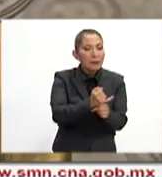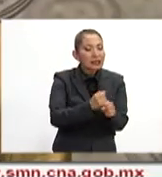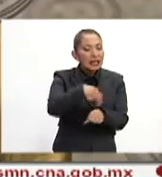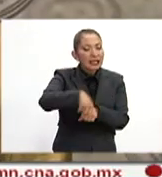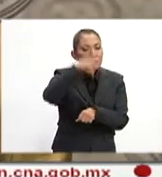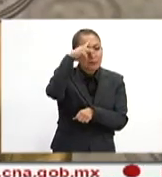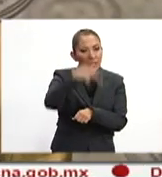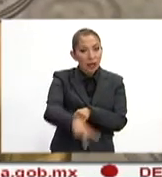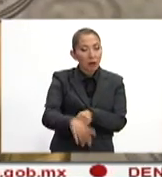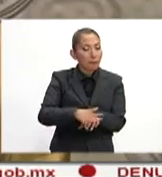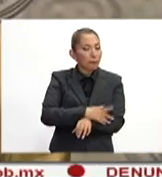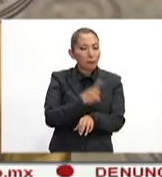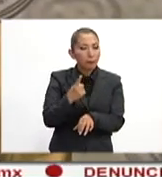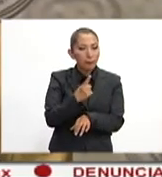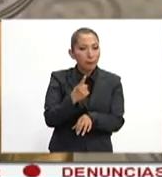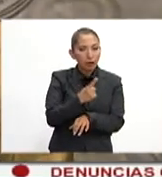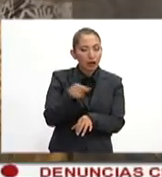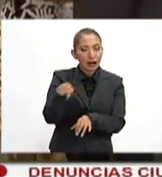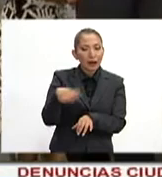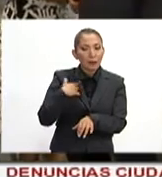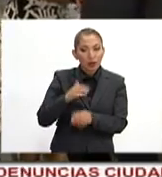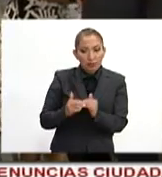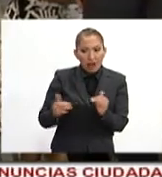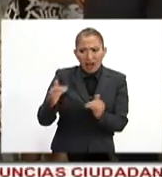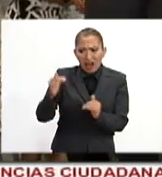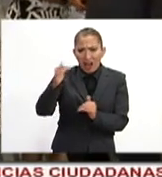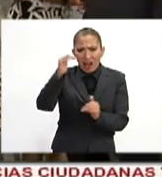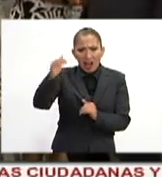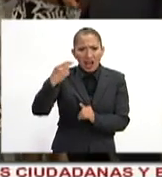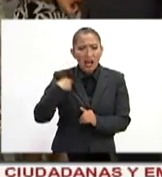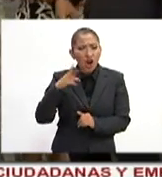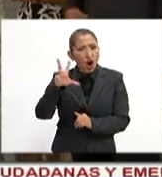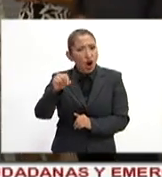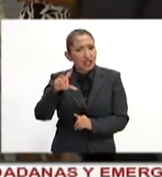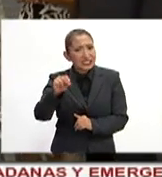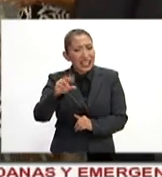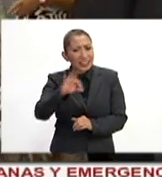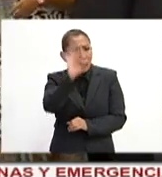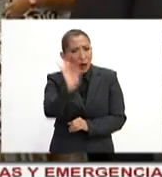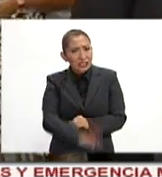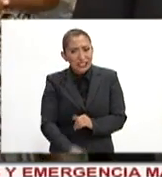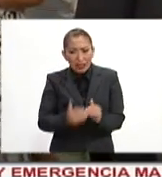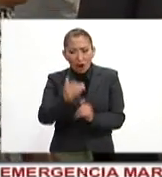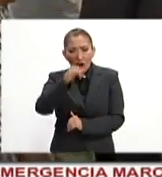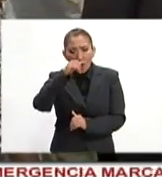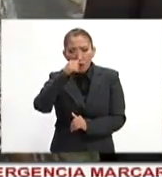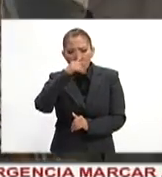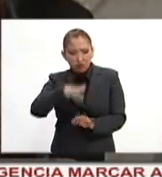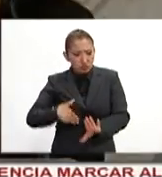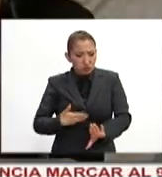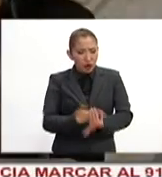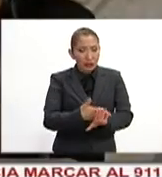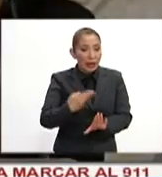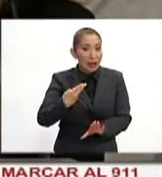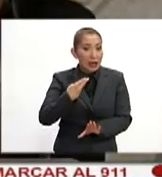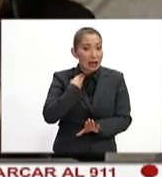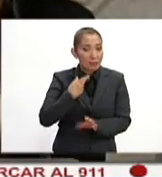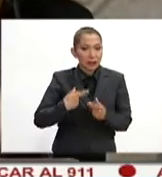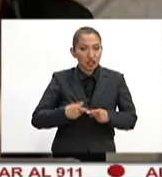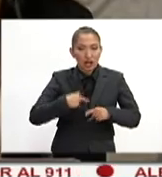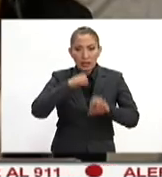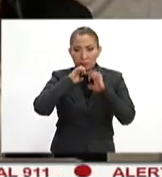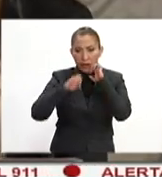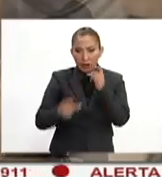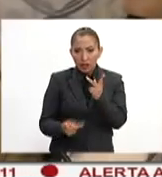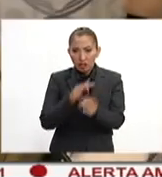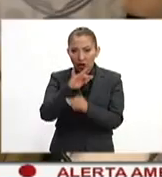en nuestro país. Esto, dijeron, por el incremento de 80% en las agresiones y asesinatos a